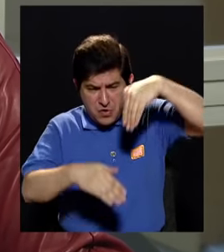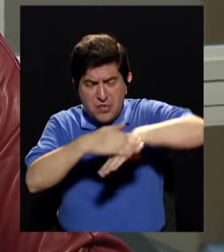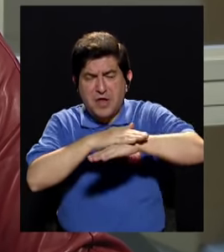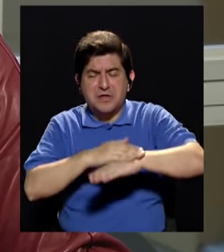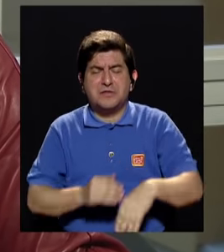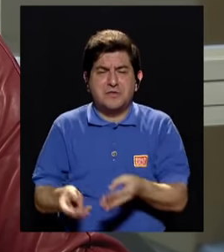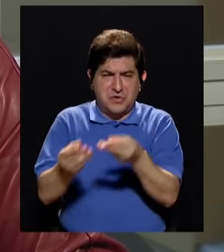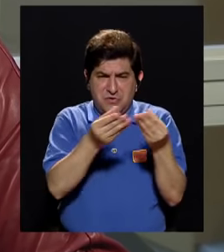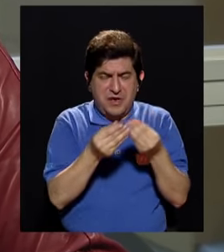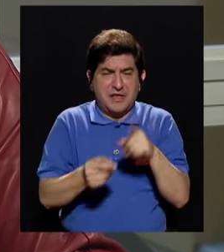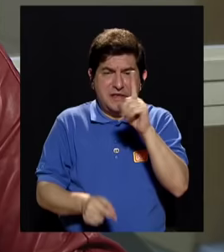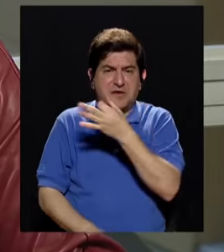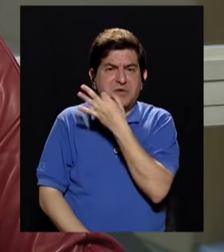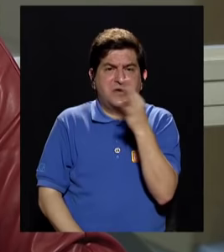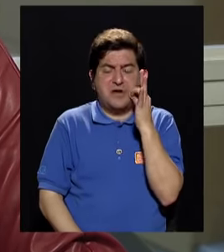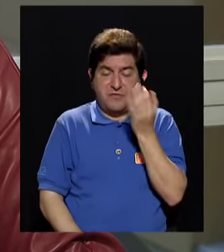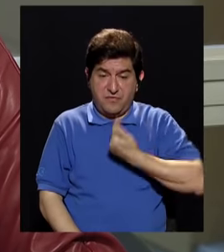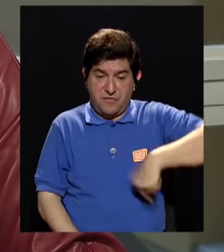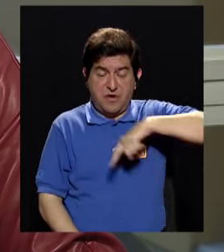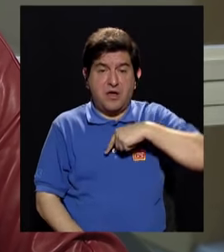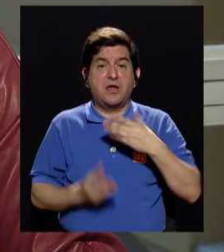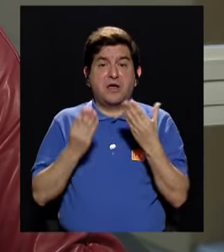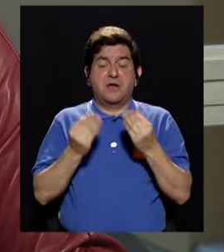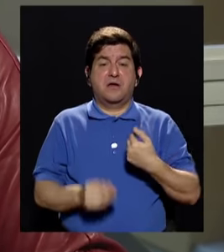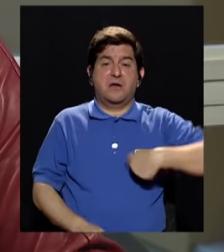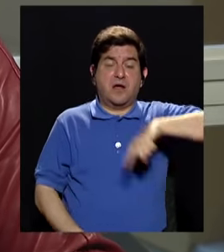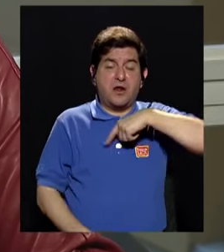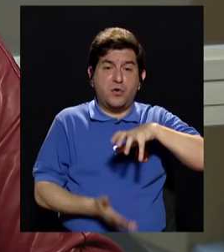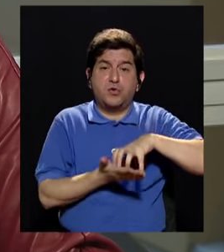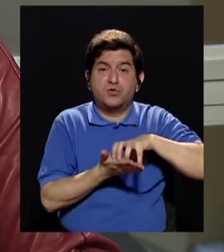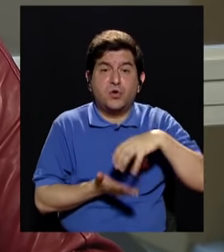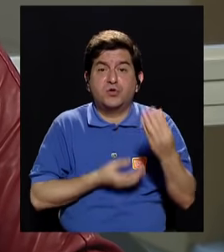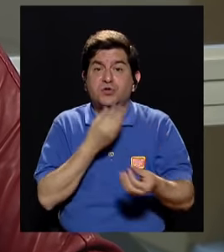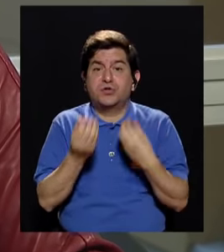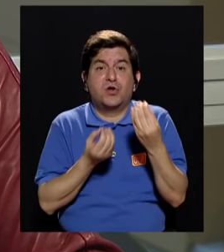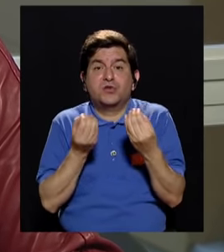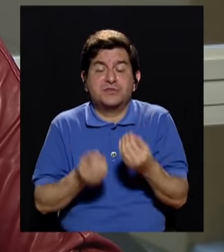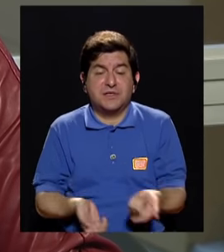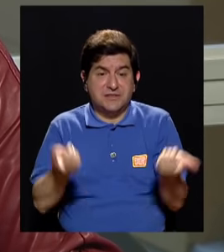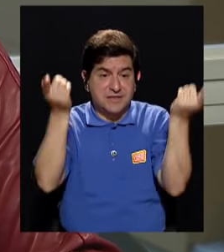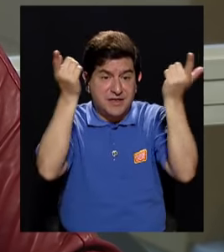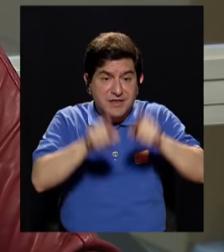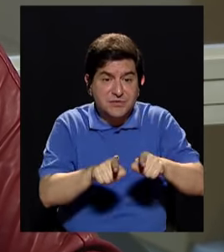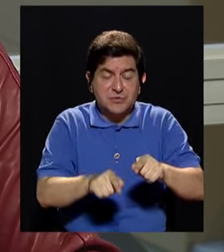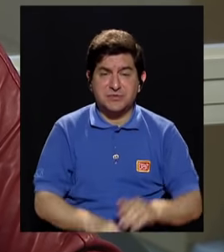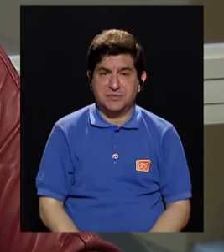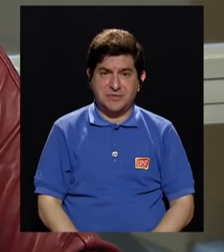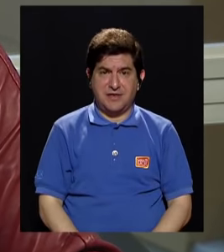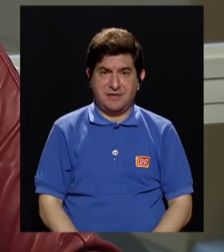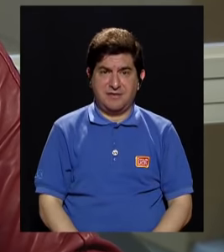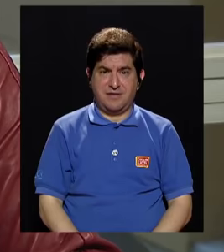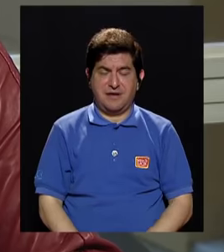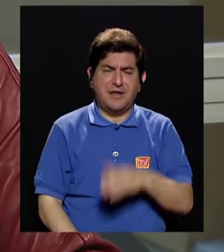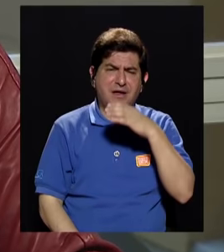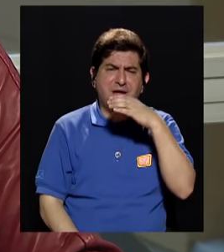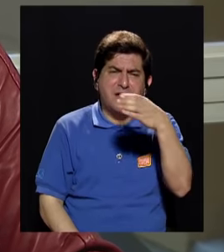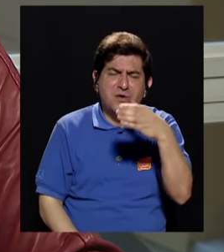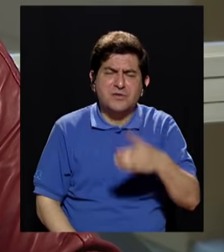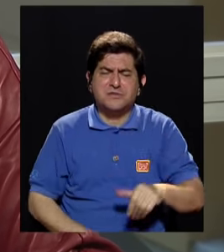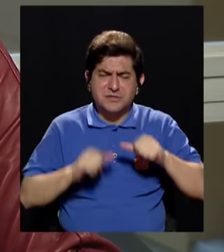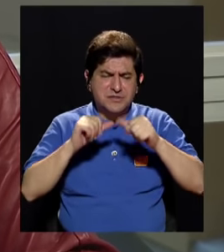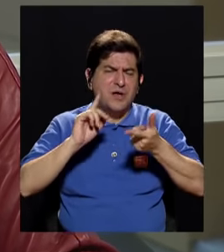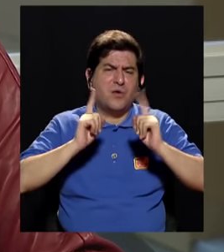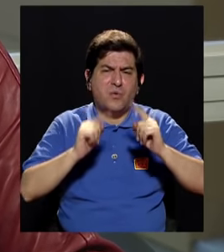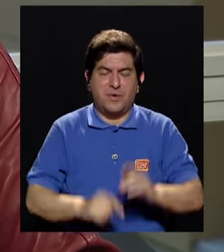fincas y a veces uno se asusta nosotros nos cuestionamos verdad qué Qué hacer cuando sucede eso qué debemos hacer qué recomendaciones